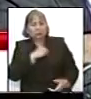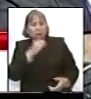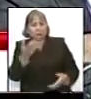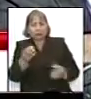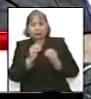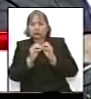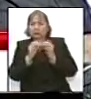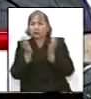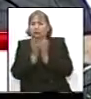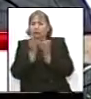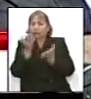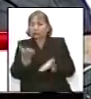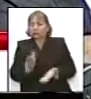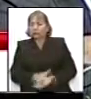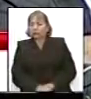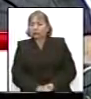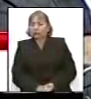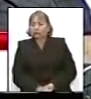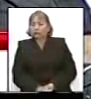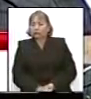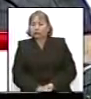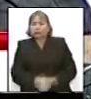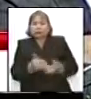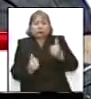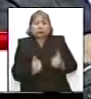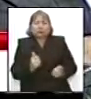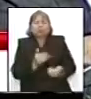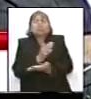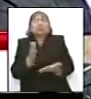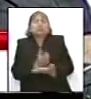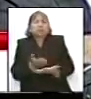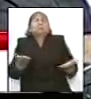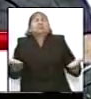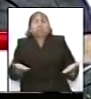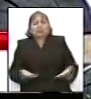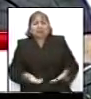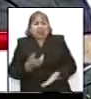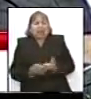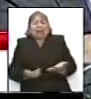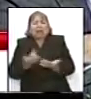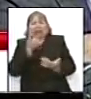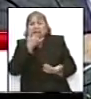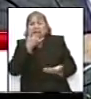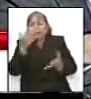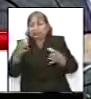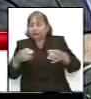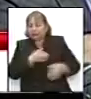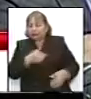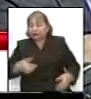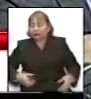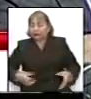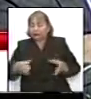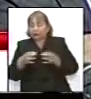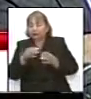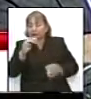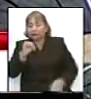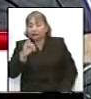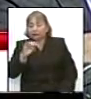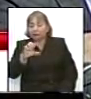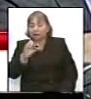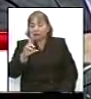escuela de este chiquito? ¿Cuál es el problema? ¿No, no sé quién es la presidenta de la Comisión de Educación, Milagros?